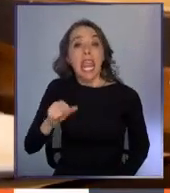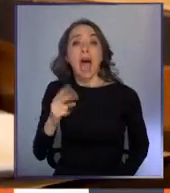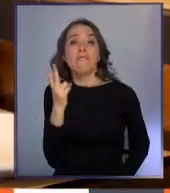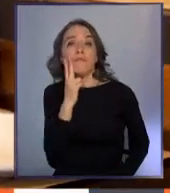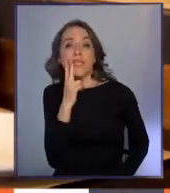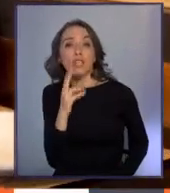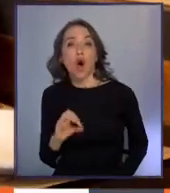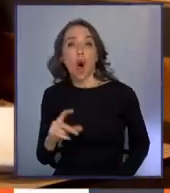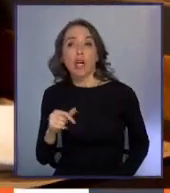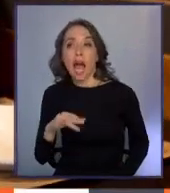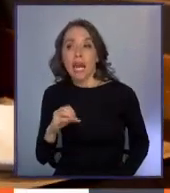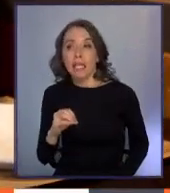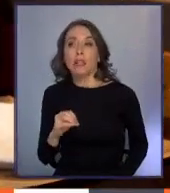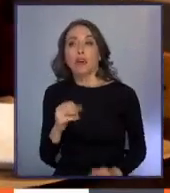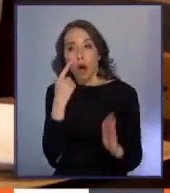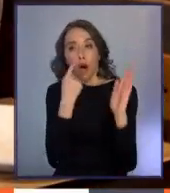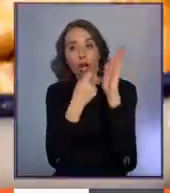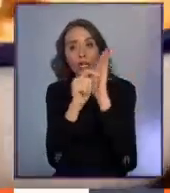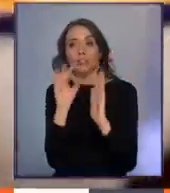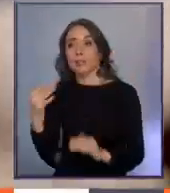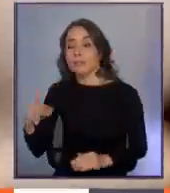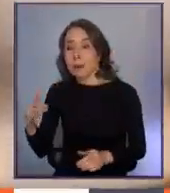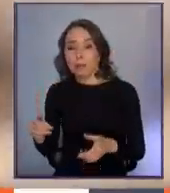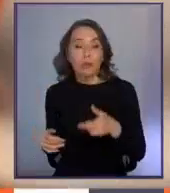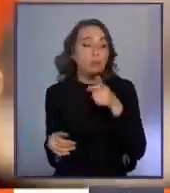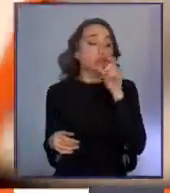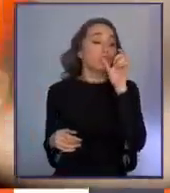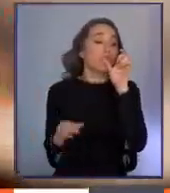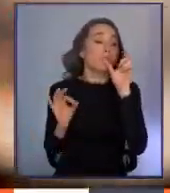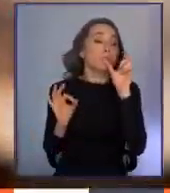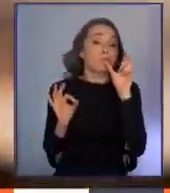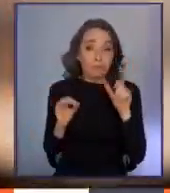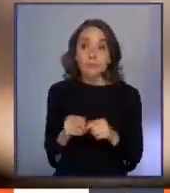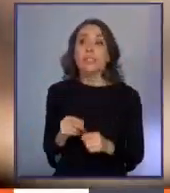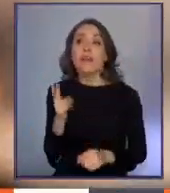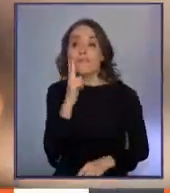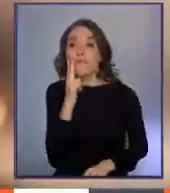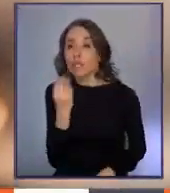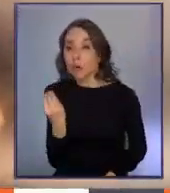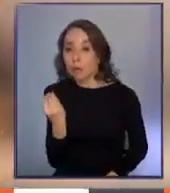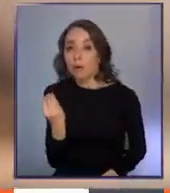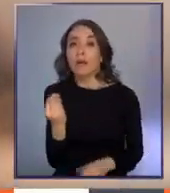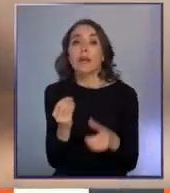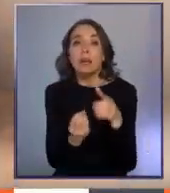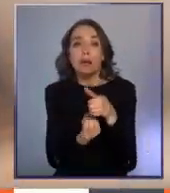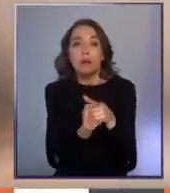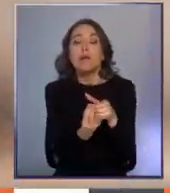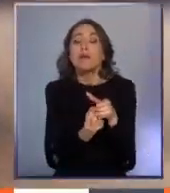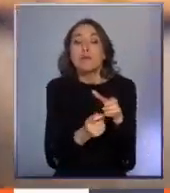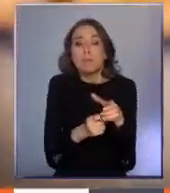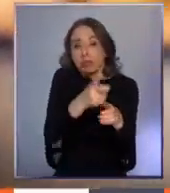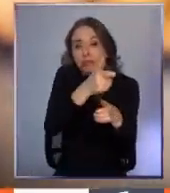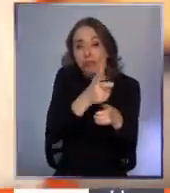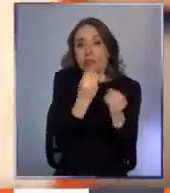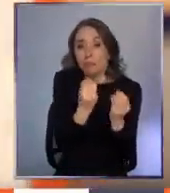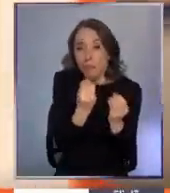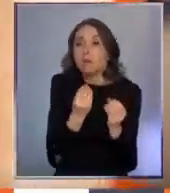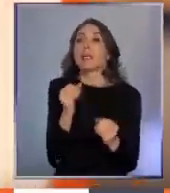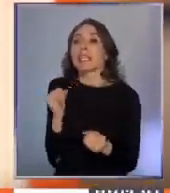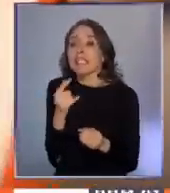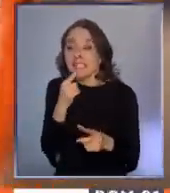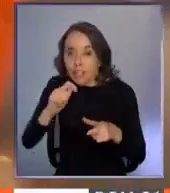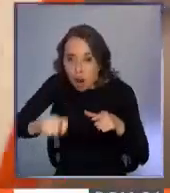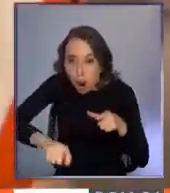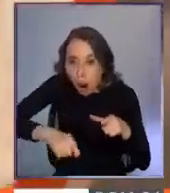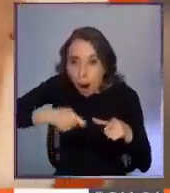aparte que el vino está re bueno, así que nos gusta mucho. Eso es lo más importante de todo. Sí. Oye, bueno, el vino está re bueno, mi espumante está re bueno, pero yo lo único que quiero es atacar